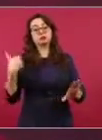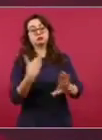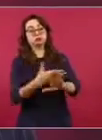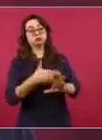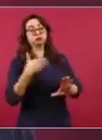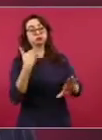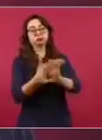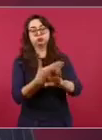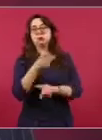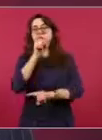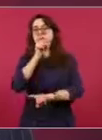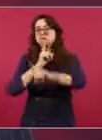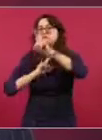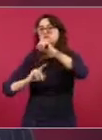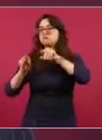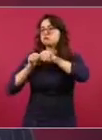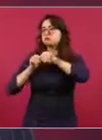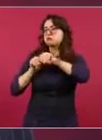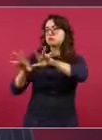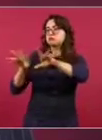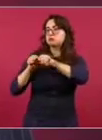son